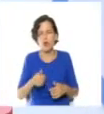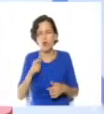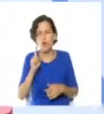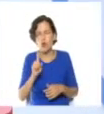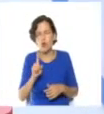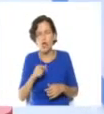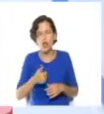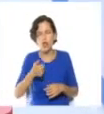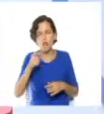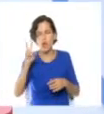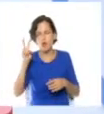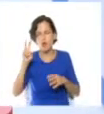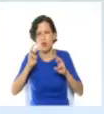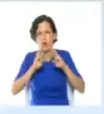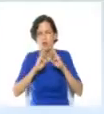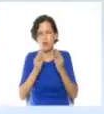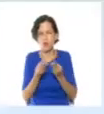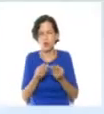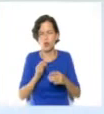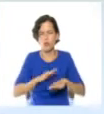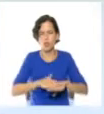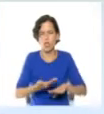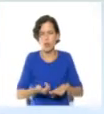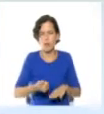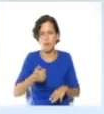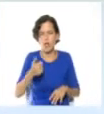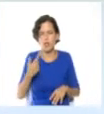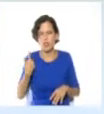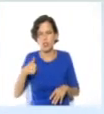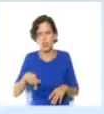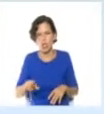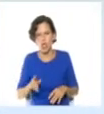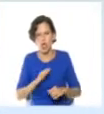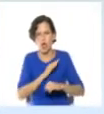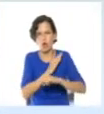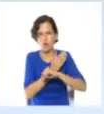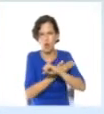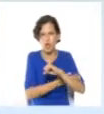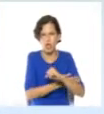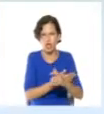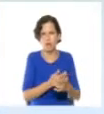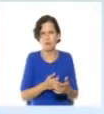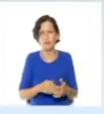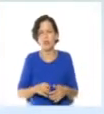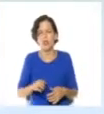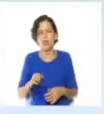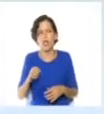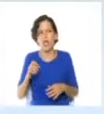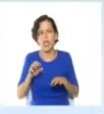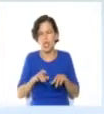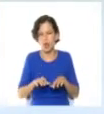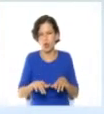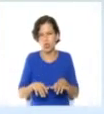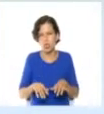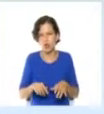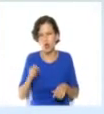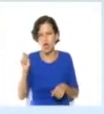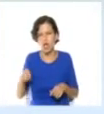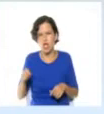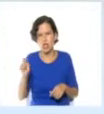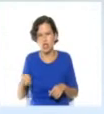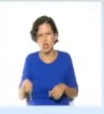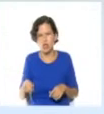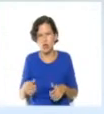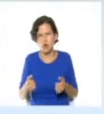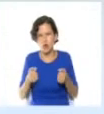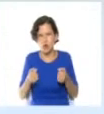del mundo? Porque además de tener los poderes ejecutivo, legislativo y judicial, tiene